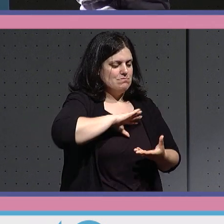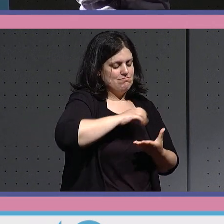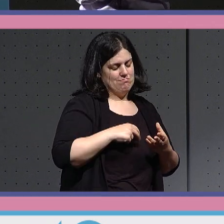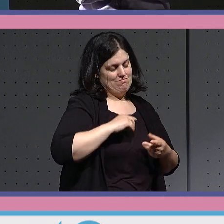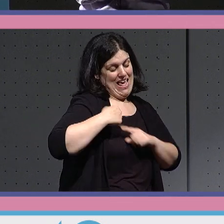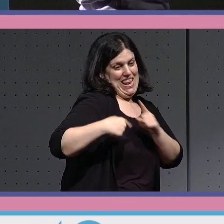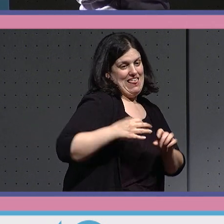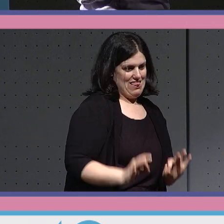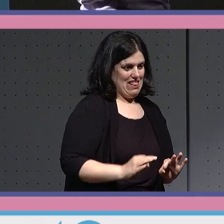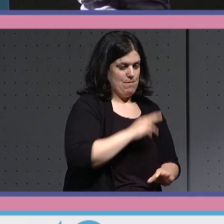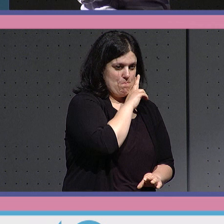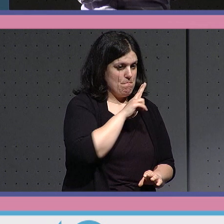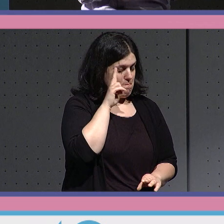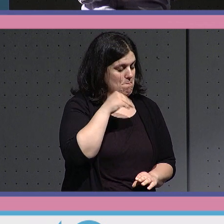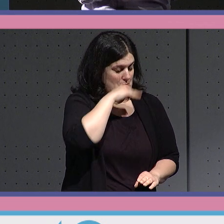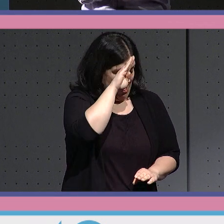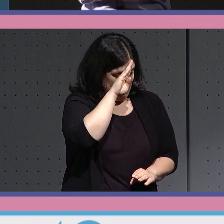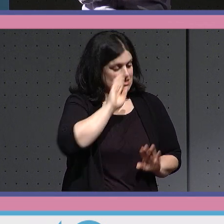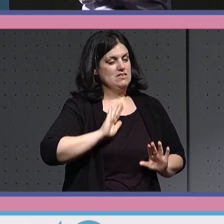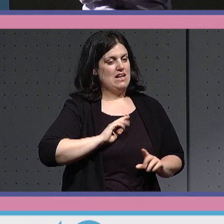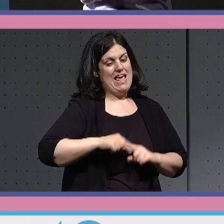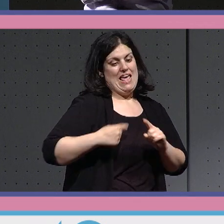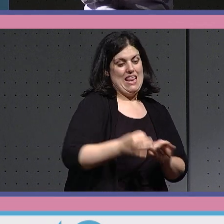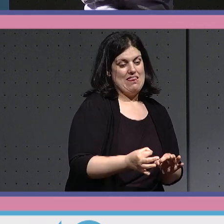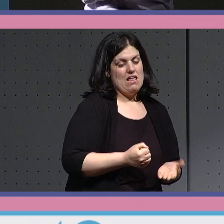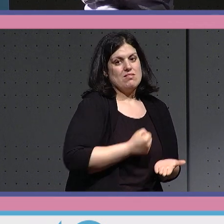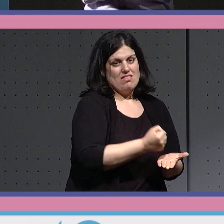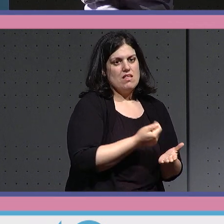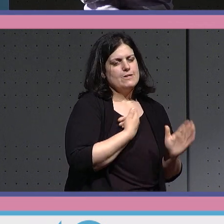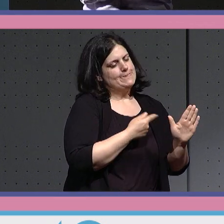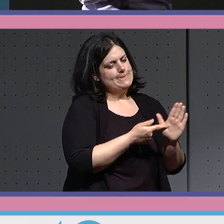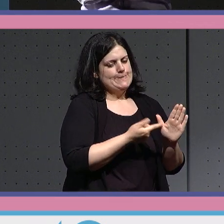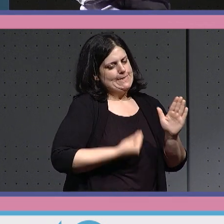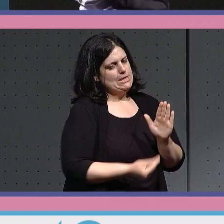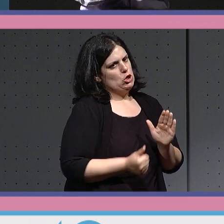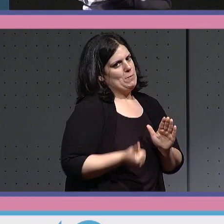heredada, a veces podemos decir un dato o a veces no.